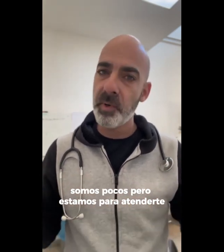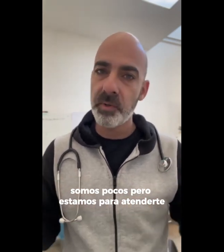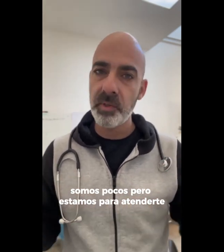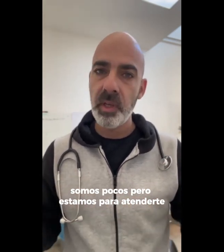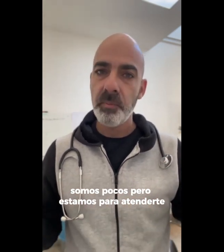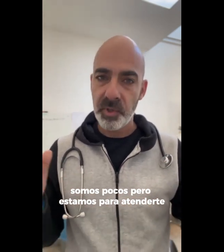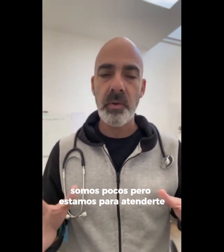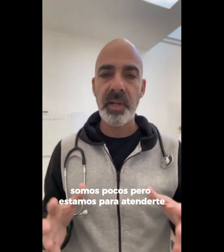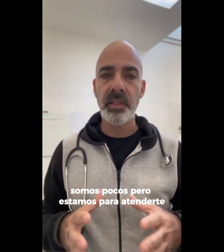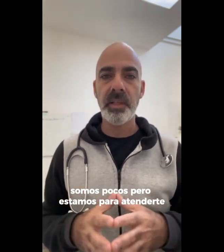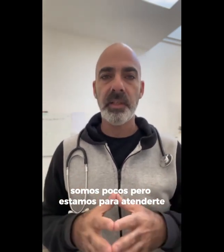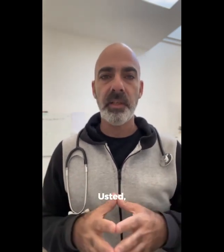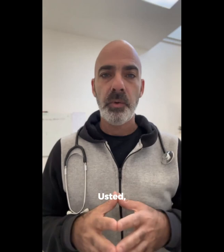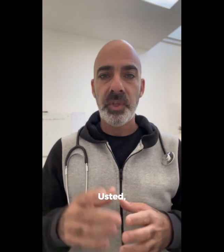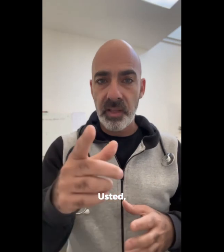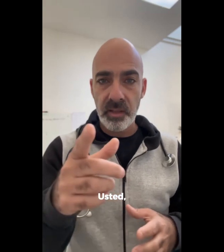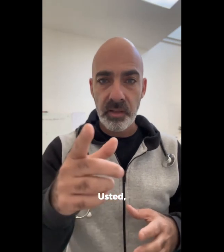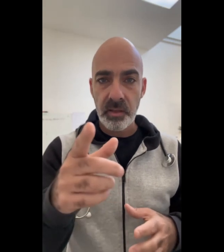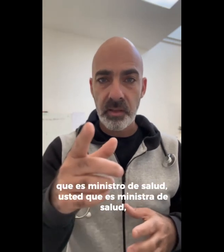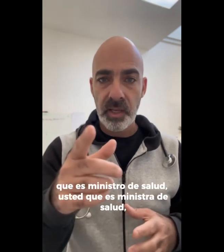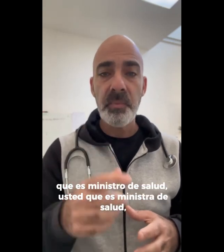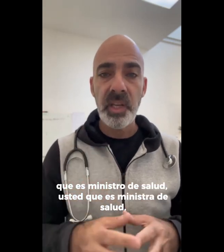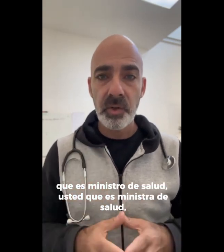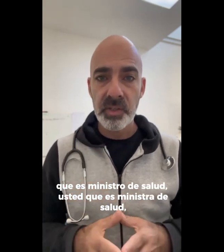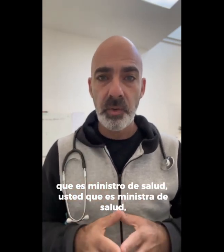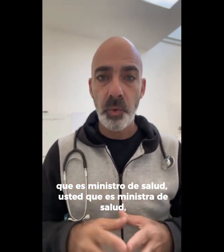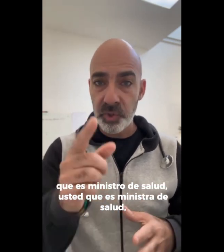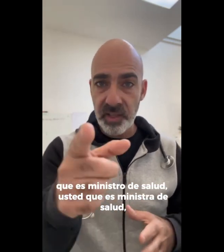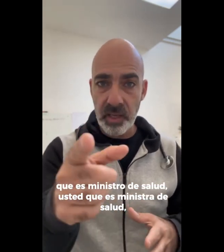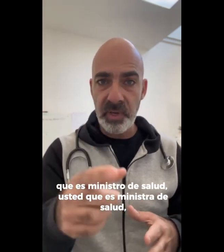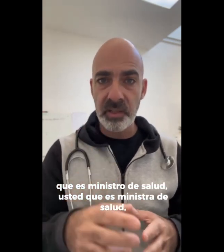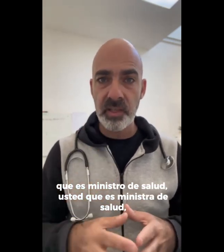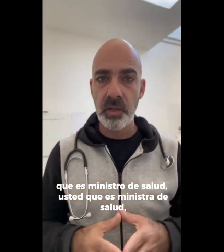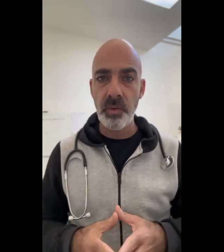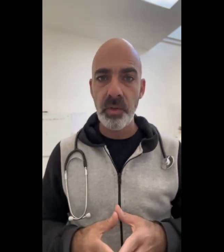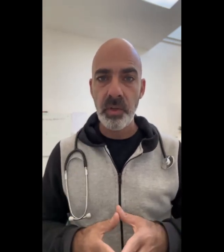atenderte. Somos pocos, pero estamos para atenderte. Usted, que es ministro de salud,